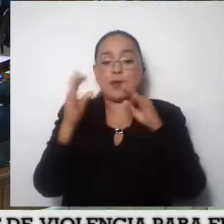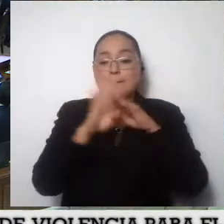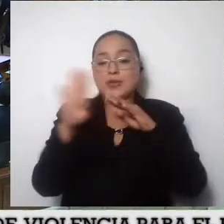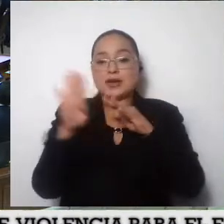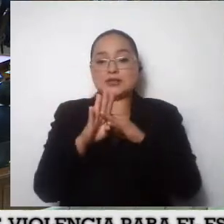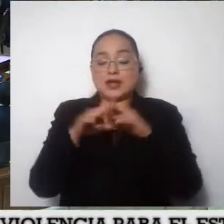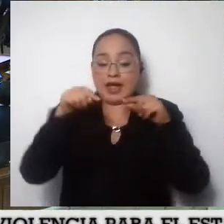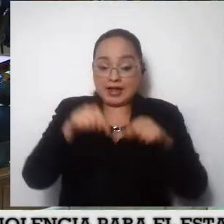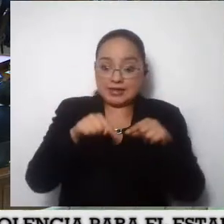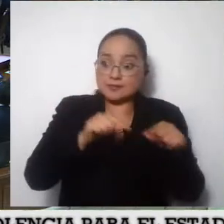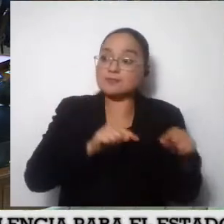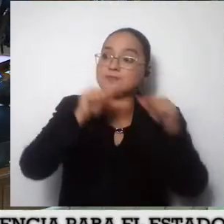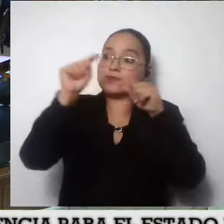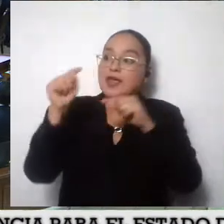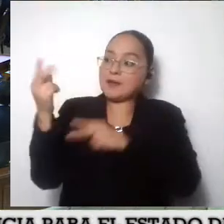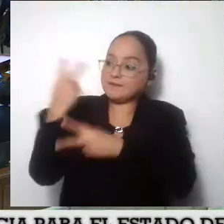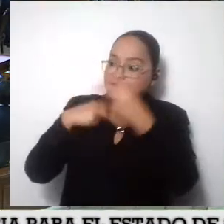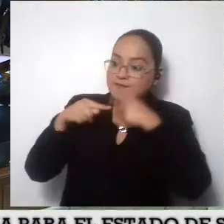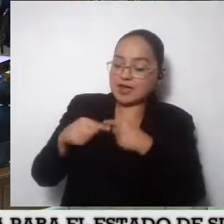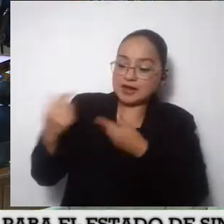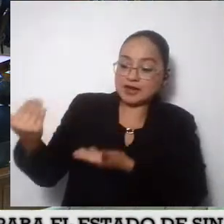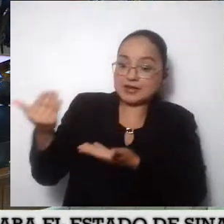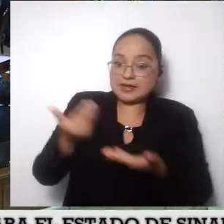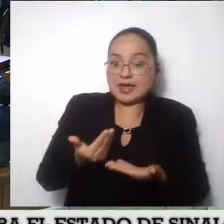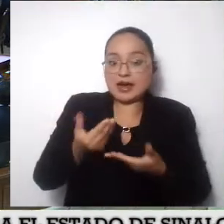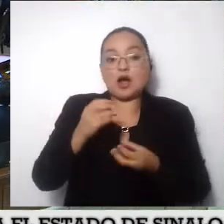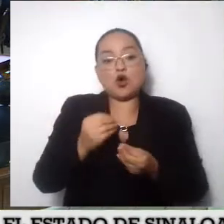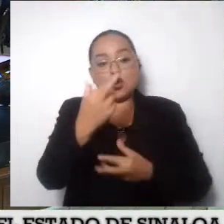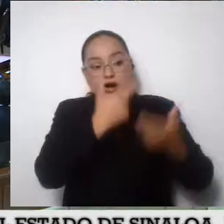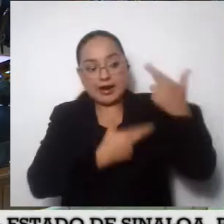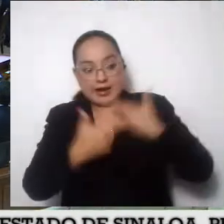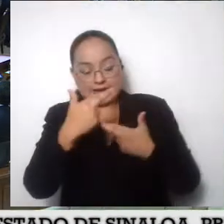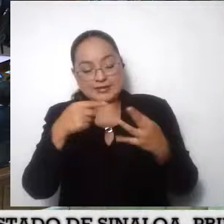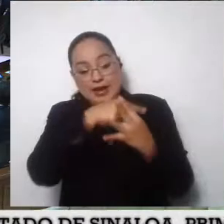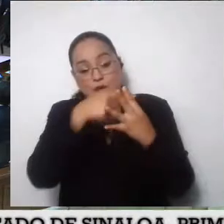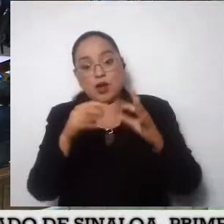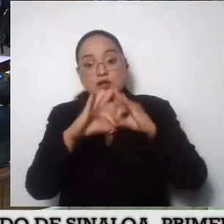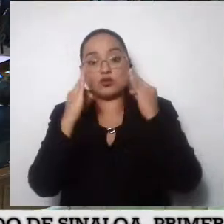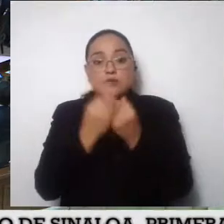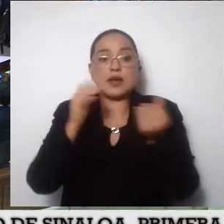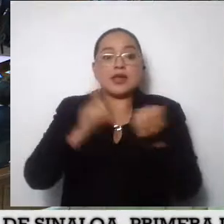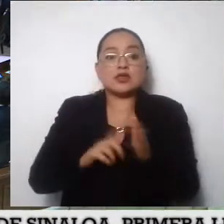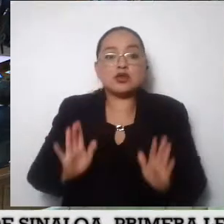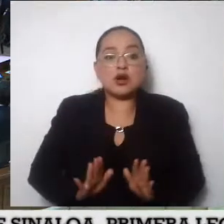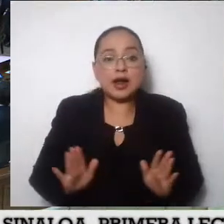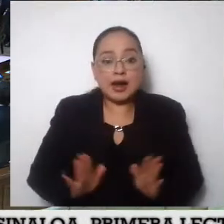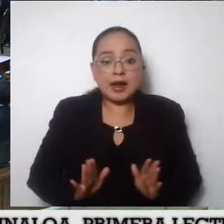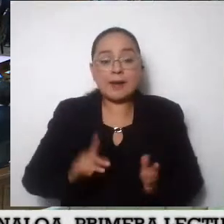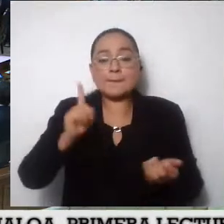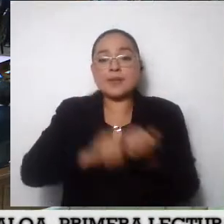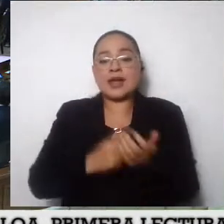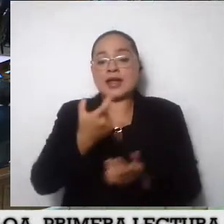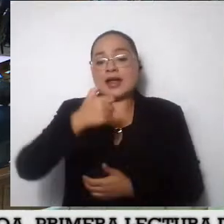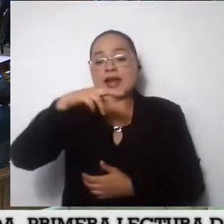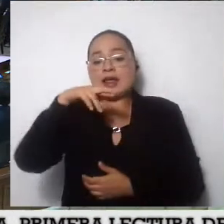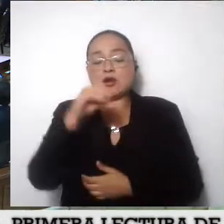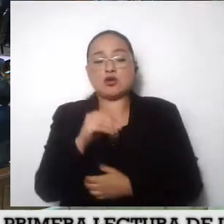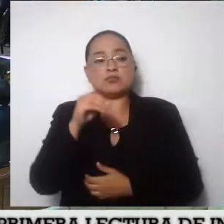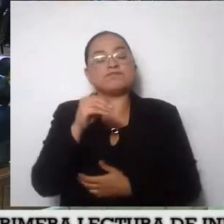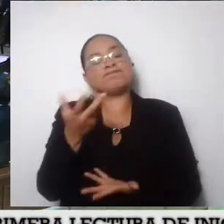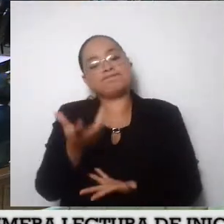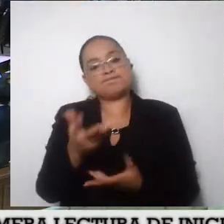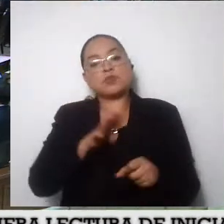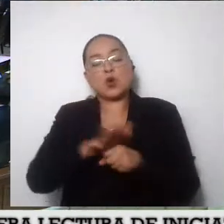origen, tránsito, destino y retorno, y en cada una de ellas el género atraviesa los motivos por los cuales se opta por